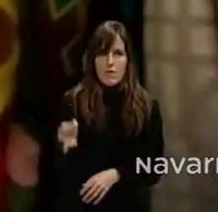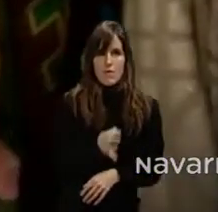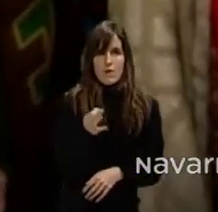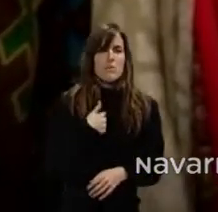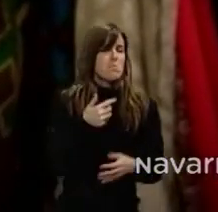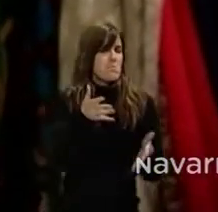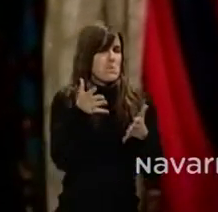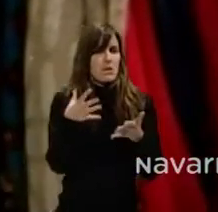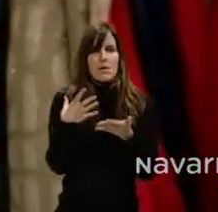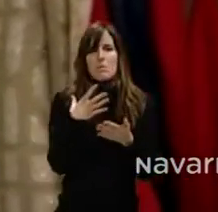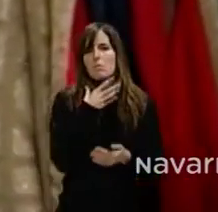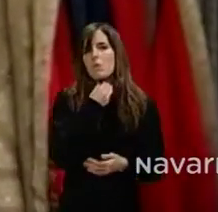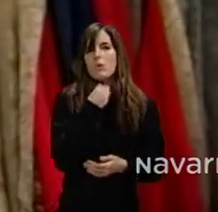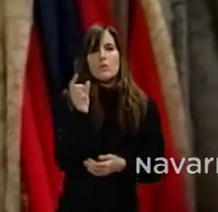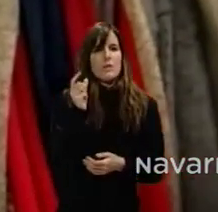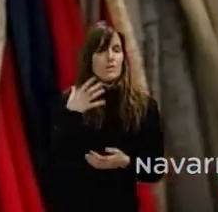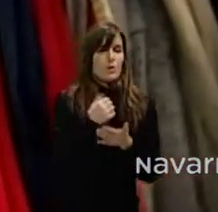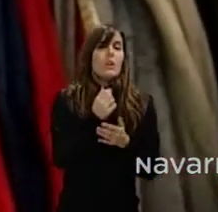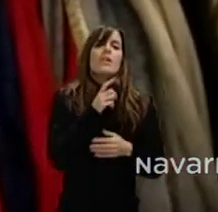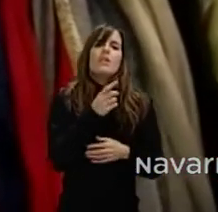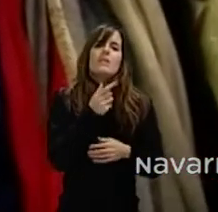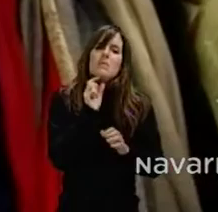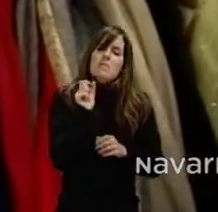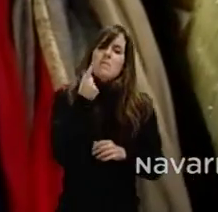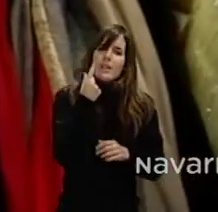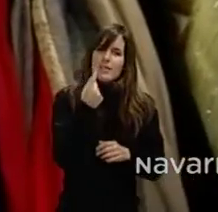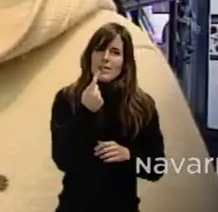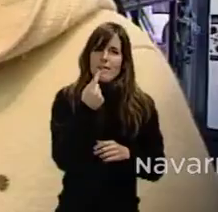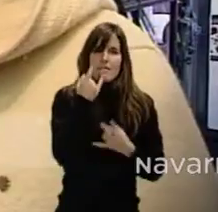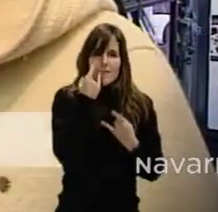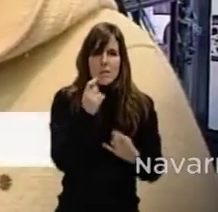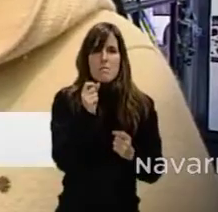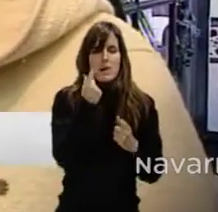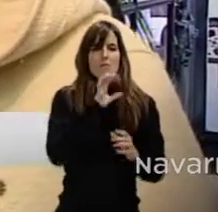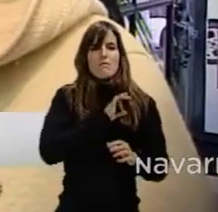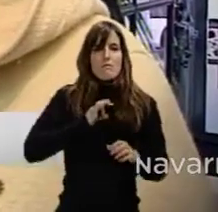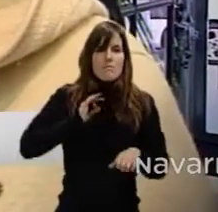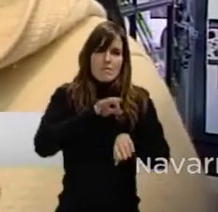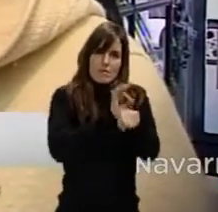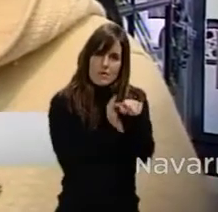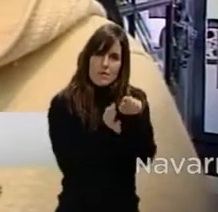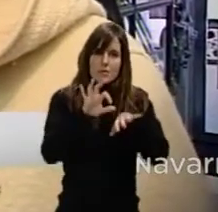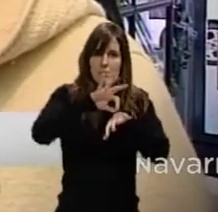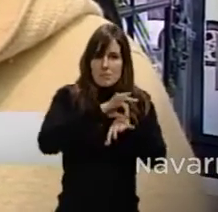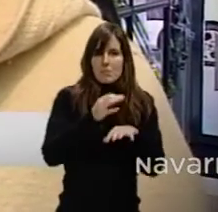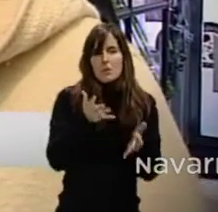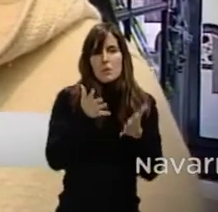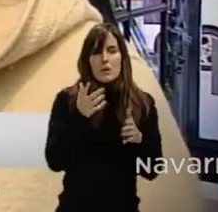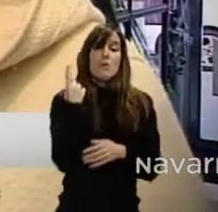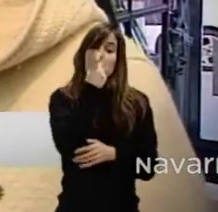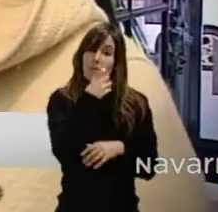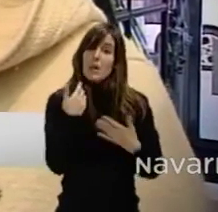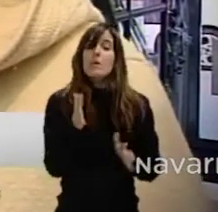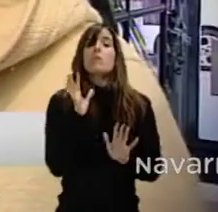conjunto todo, pero yo diría que bisutería destaca en una barbaridad, te lo digo, eso me gusta mucho, perfumería también. La